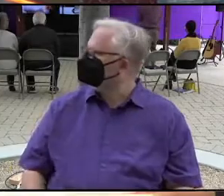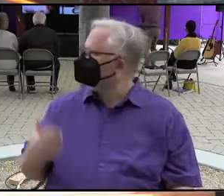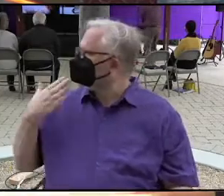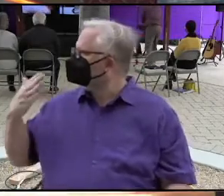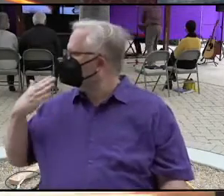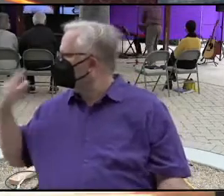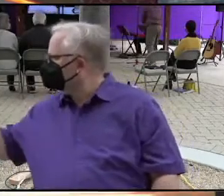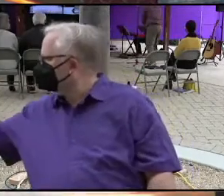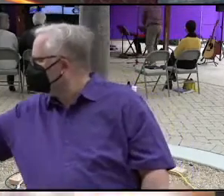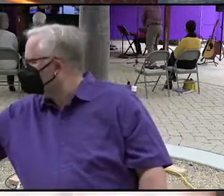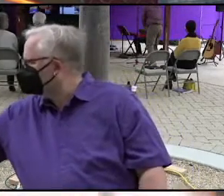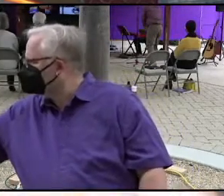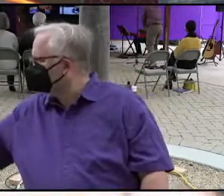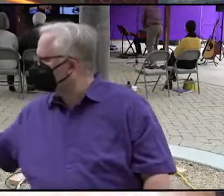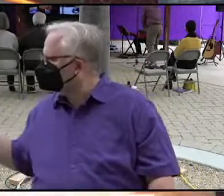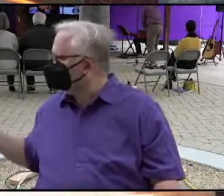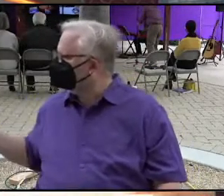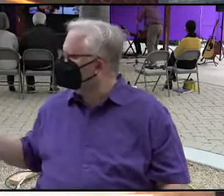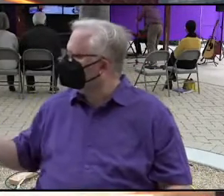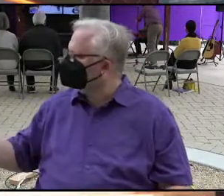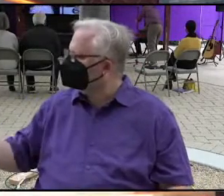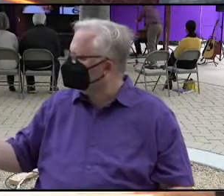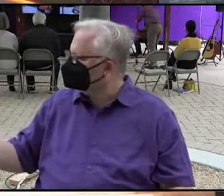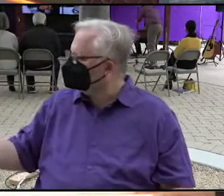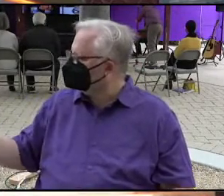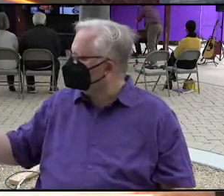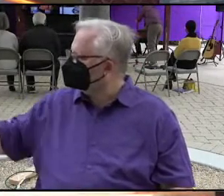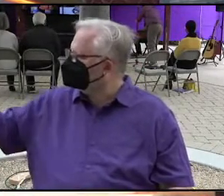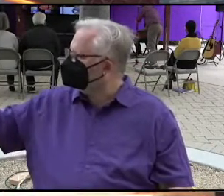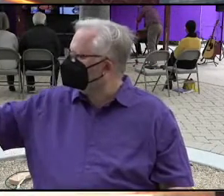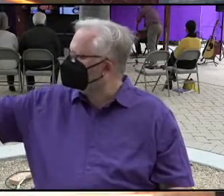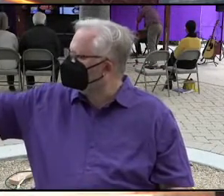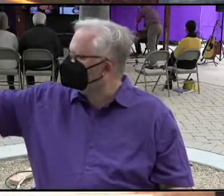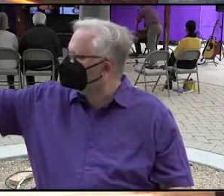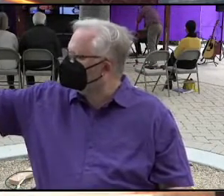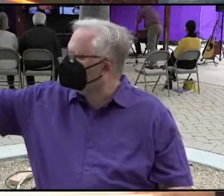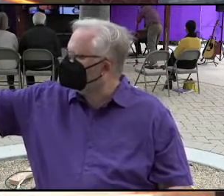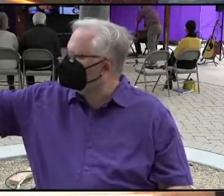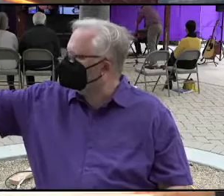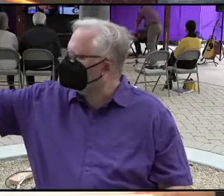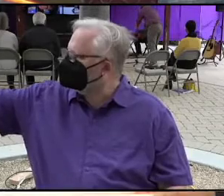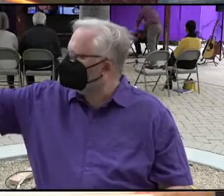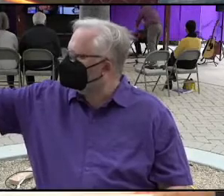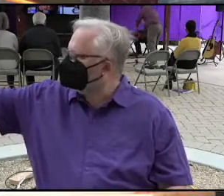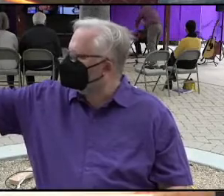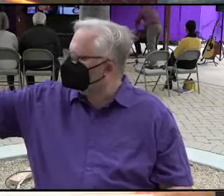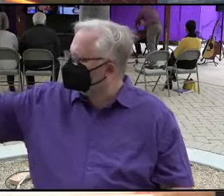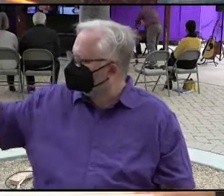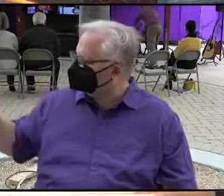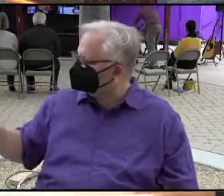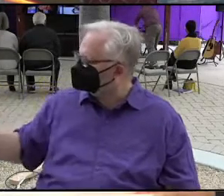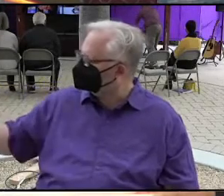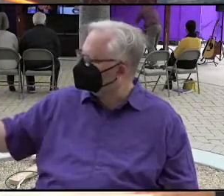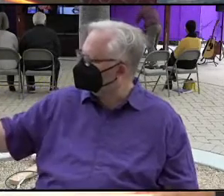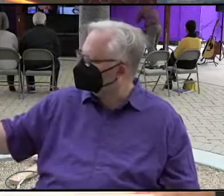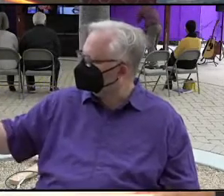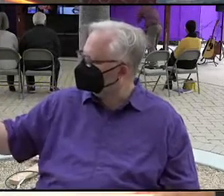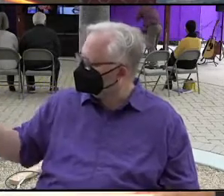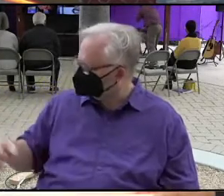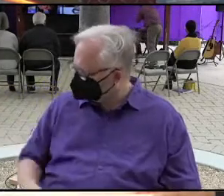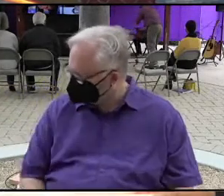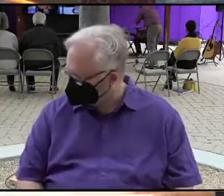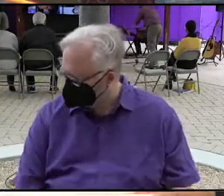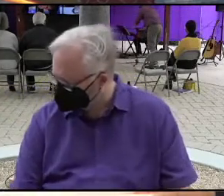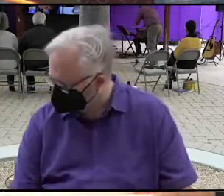de cocina de Hillcrest Campus. Y si les interesa darle la bienvenida a Tiger después del servicio, tendremos una hora social